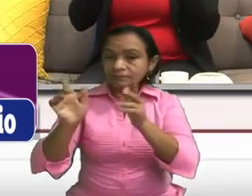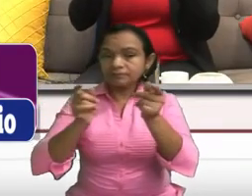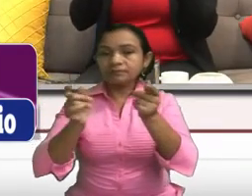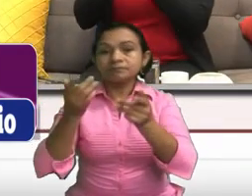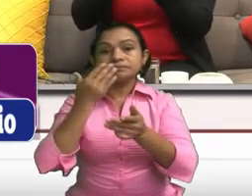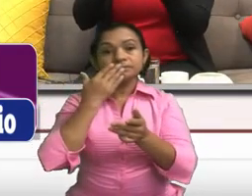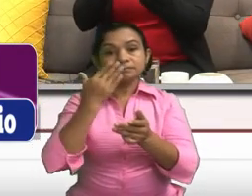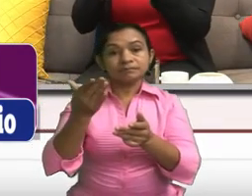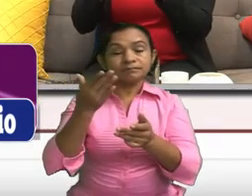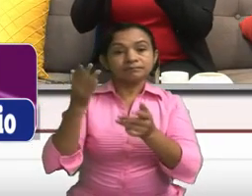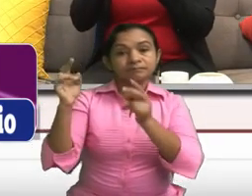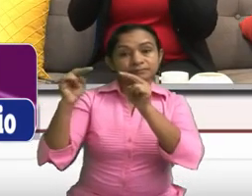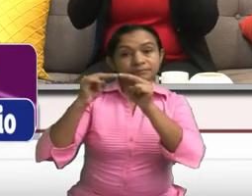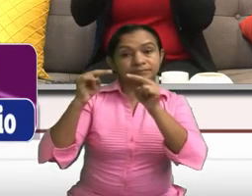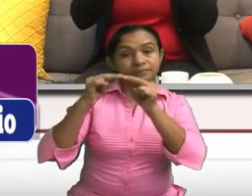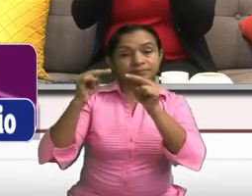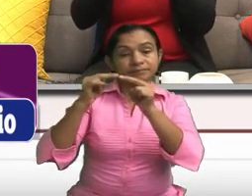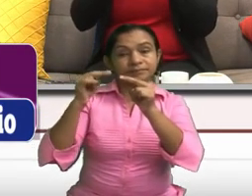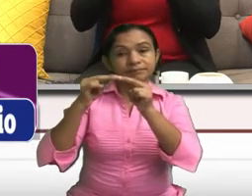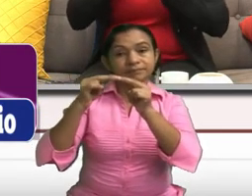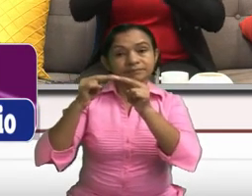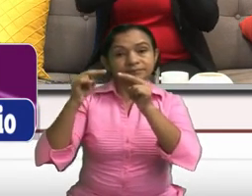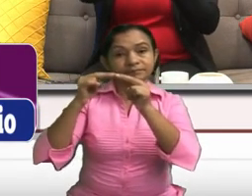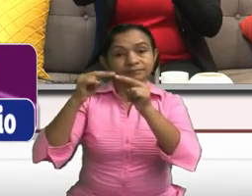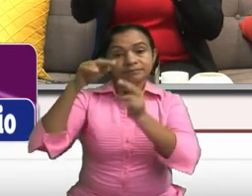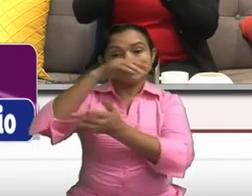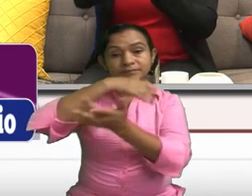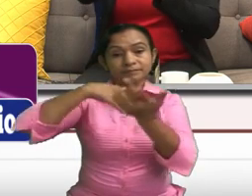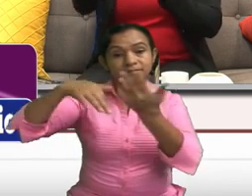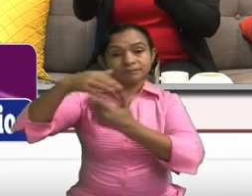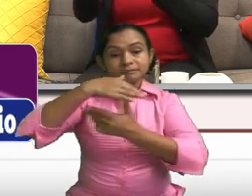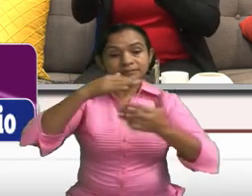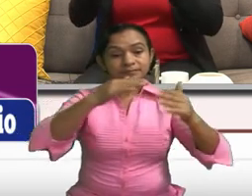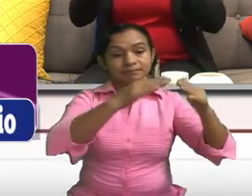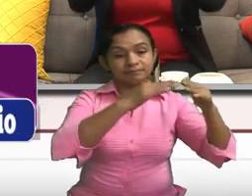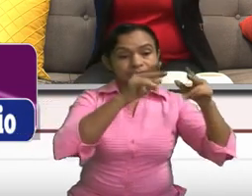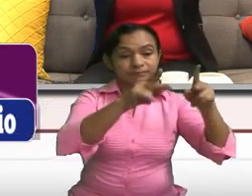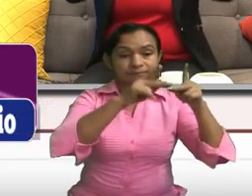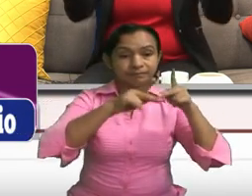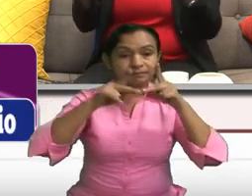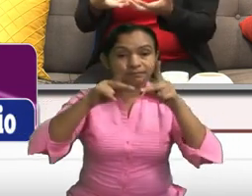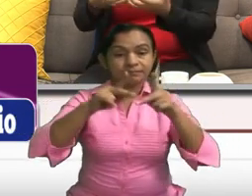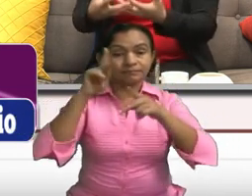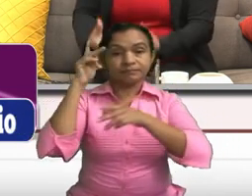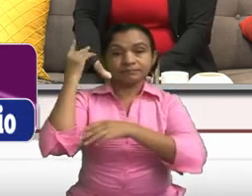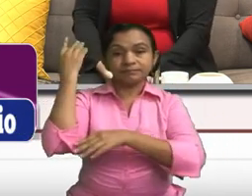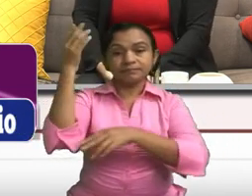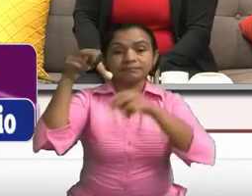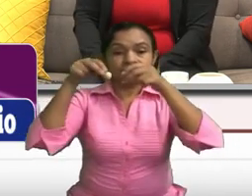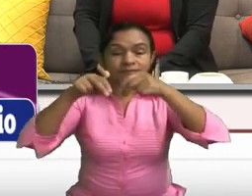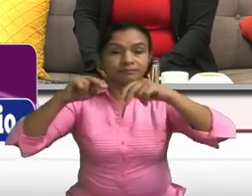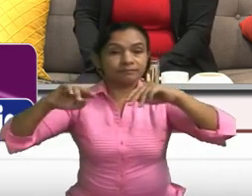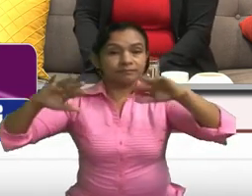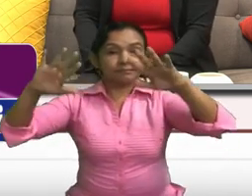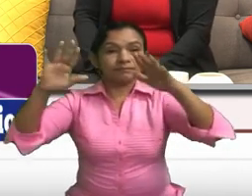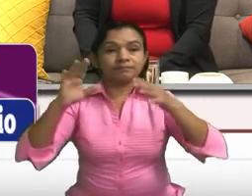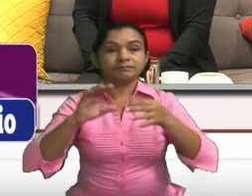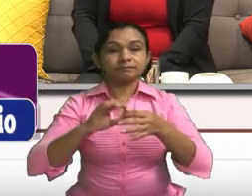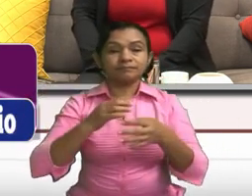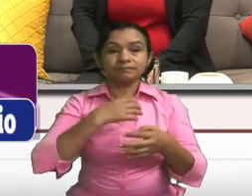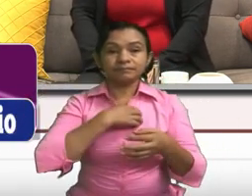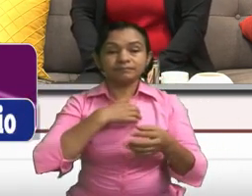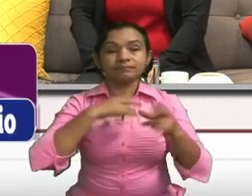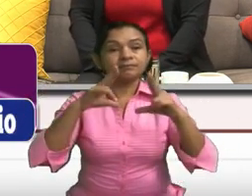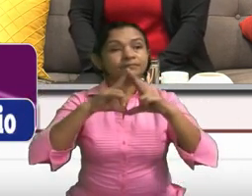éxito, esa relación, esa armonía entre las comunidades y los recursos naturales, ¿ya? En